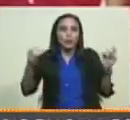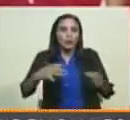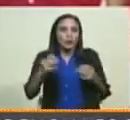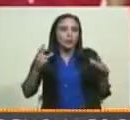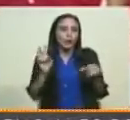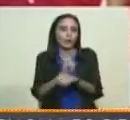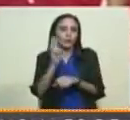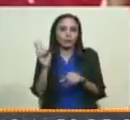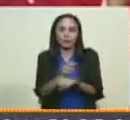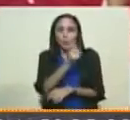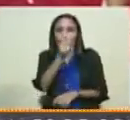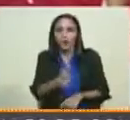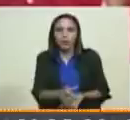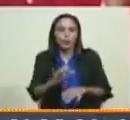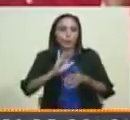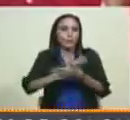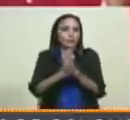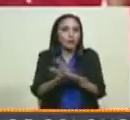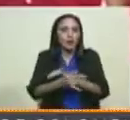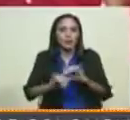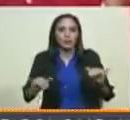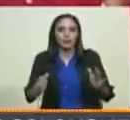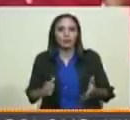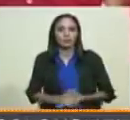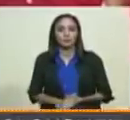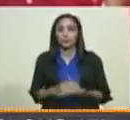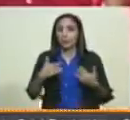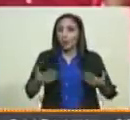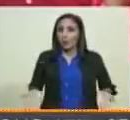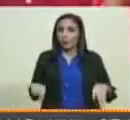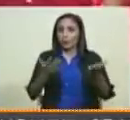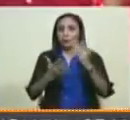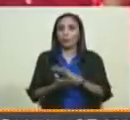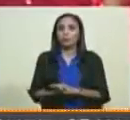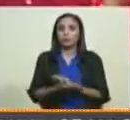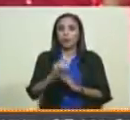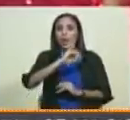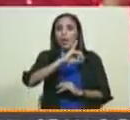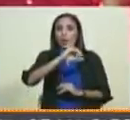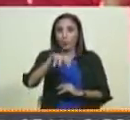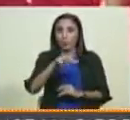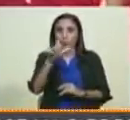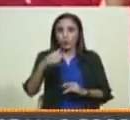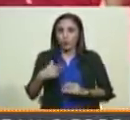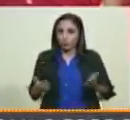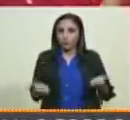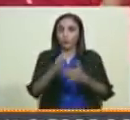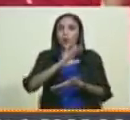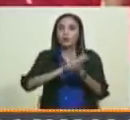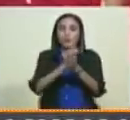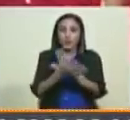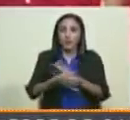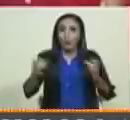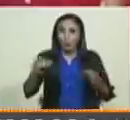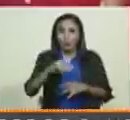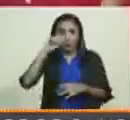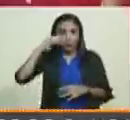violentos. Y fuimos a votar el 30 de julio y derrotamos las guarimbas, ¿se